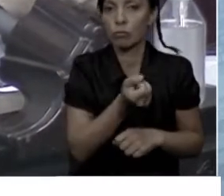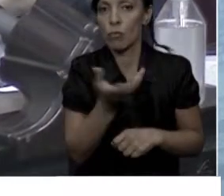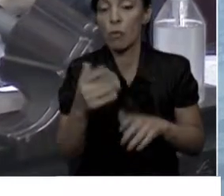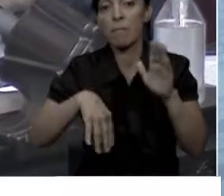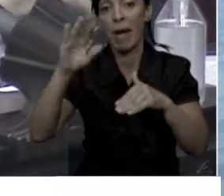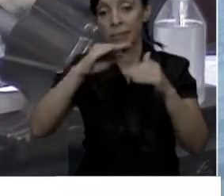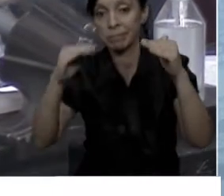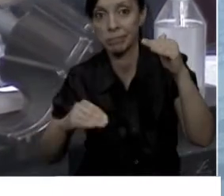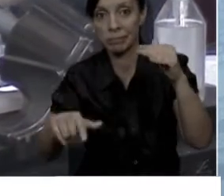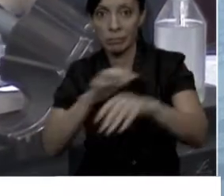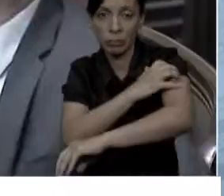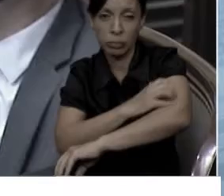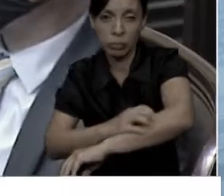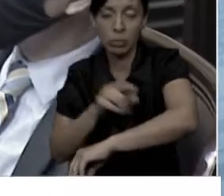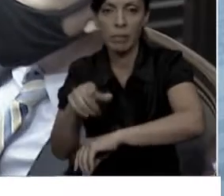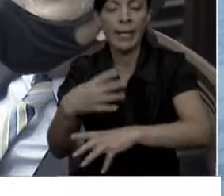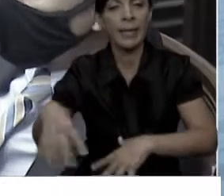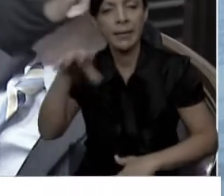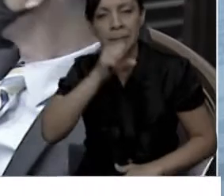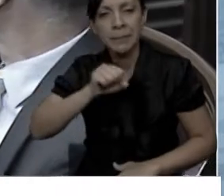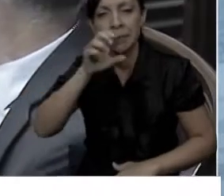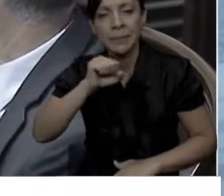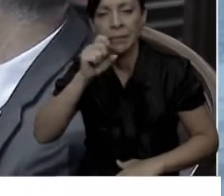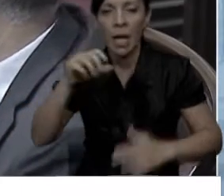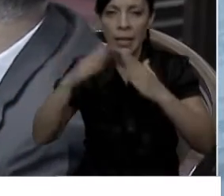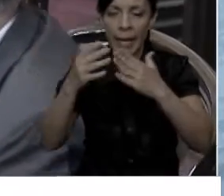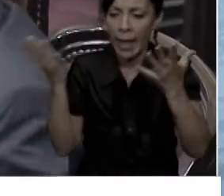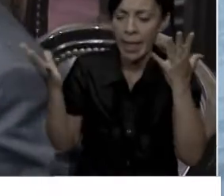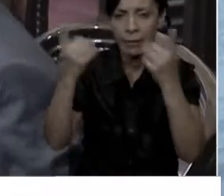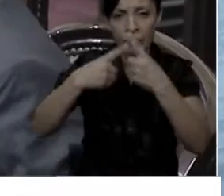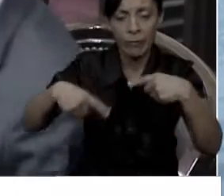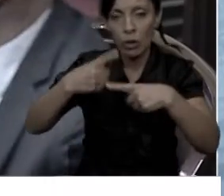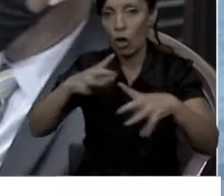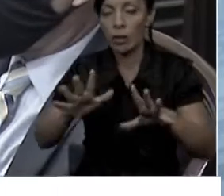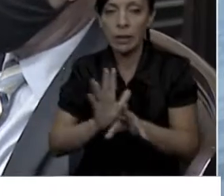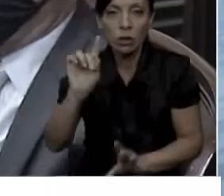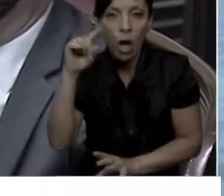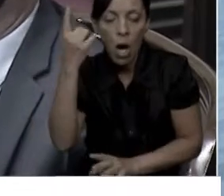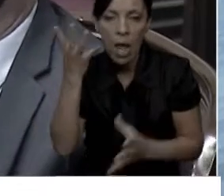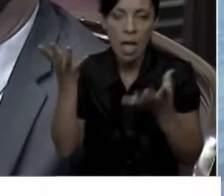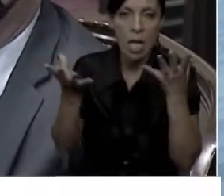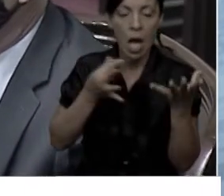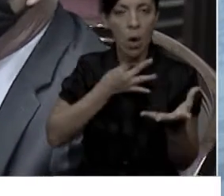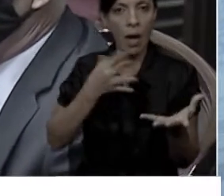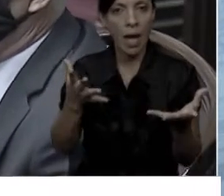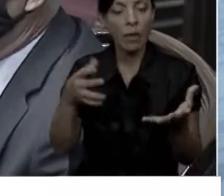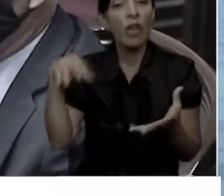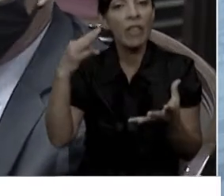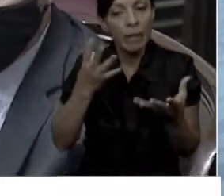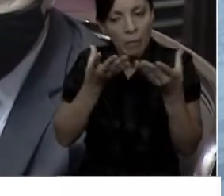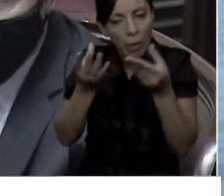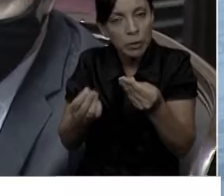de los sectores más carenciados, que soportan la carga del hogar solas. Para ello, hay que rodear a la mujer desamparada